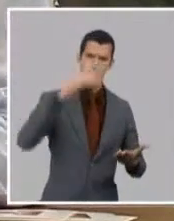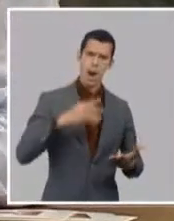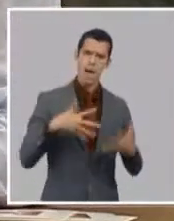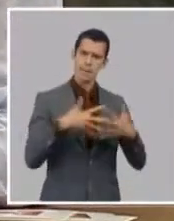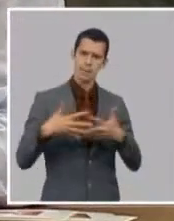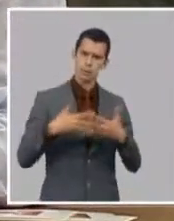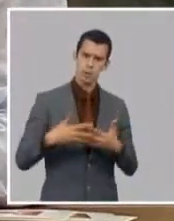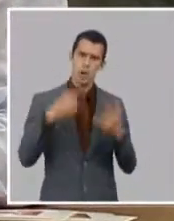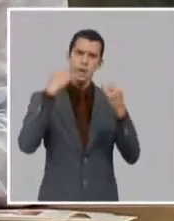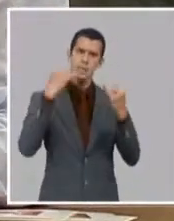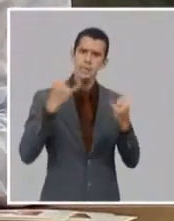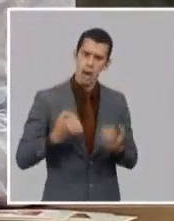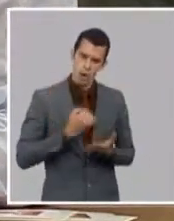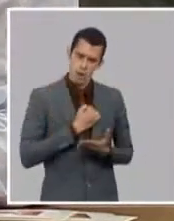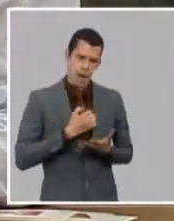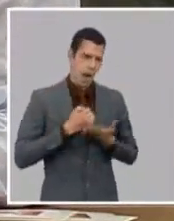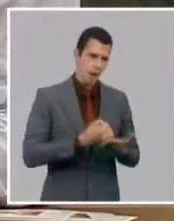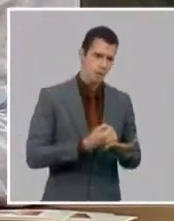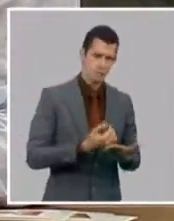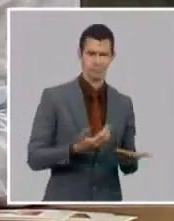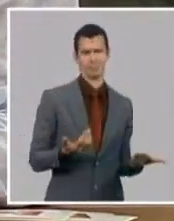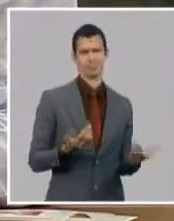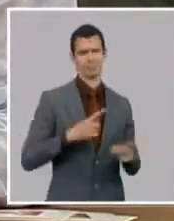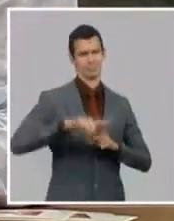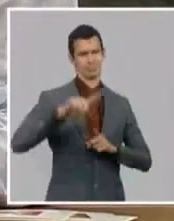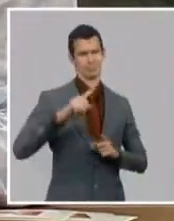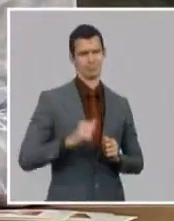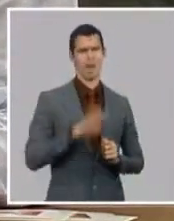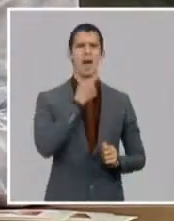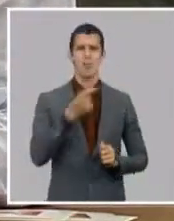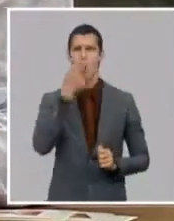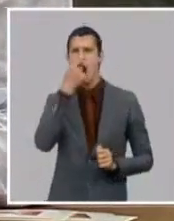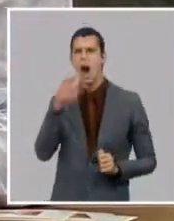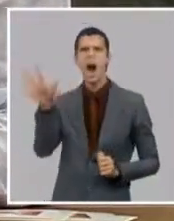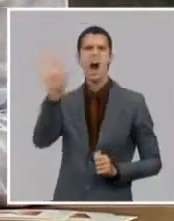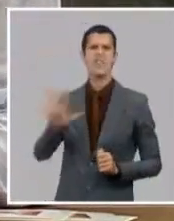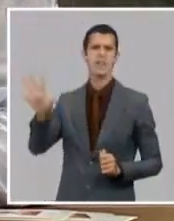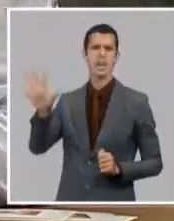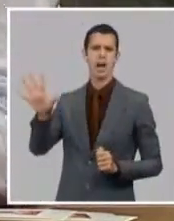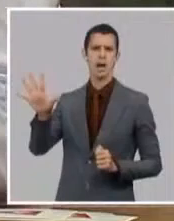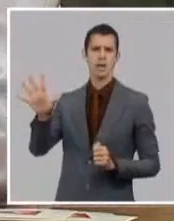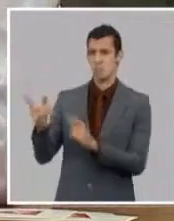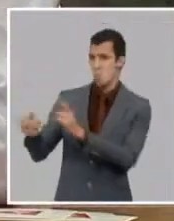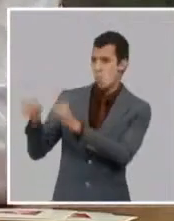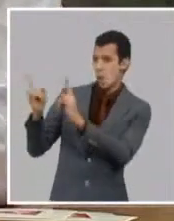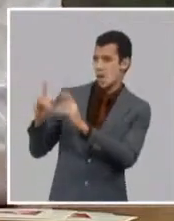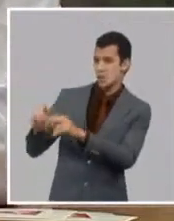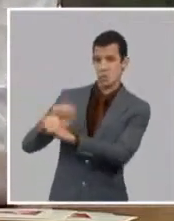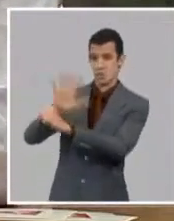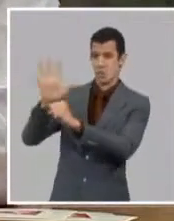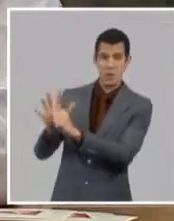con la pandemia? Tomaron a Matanzas y empezaron calentando el SOS